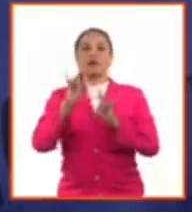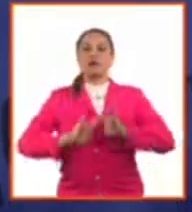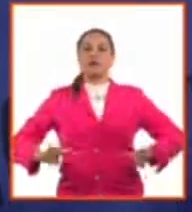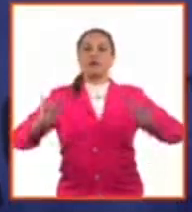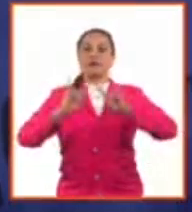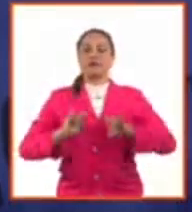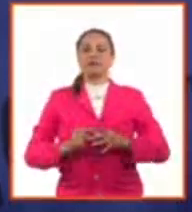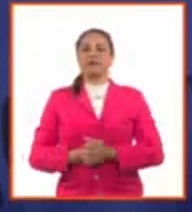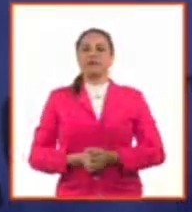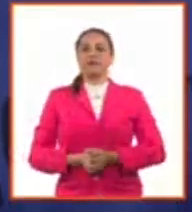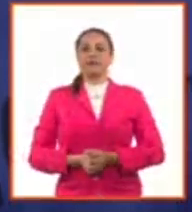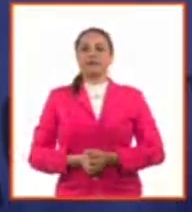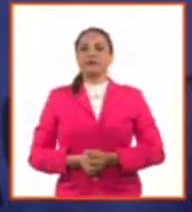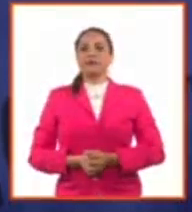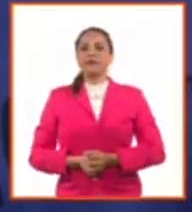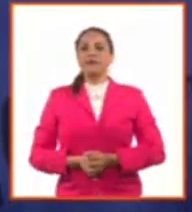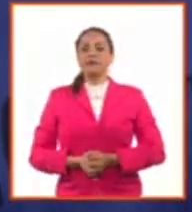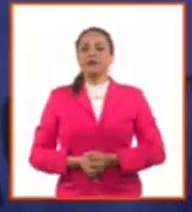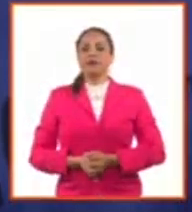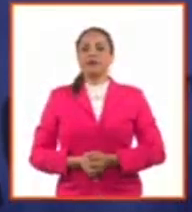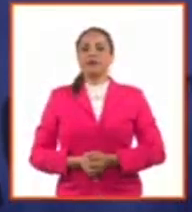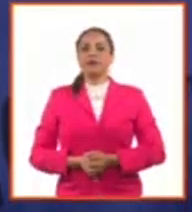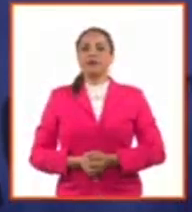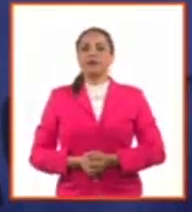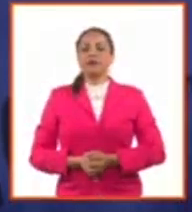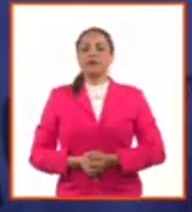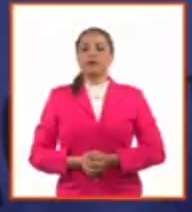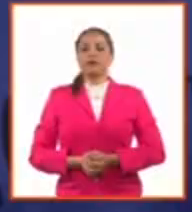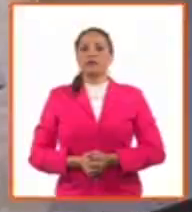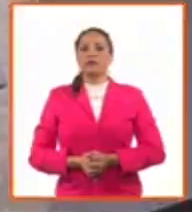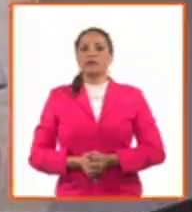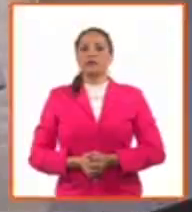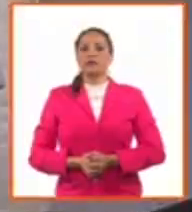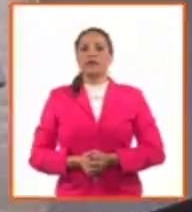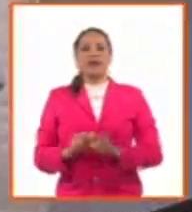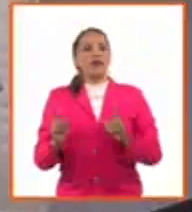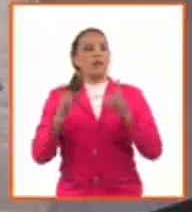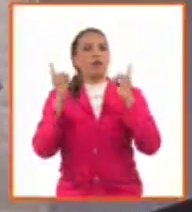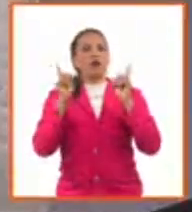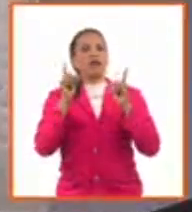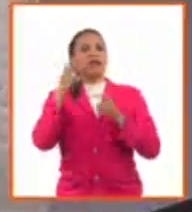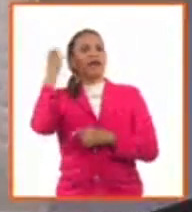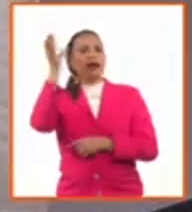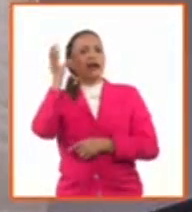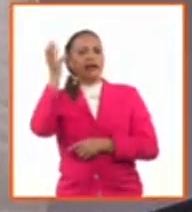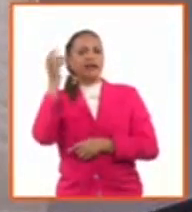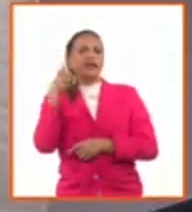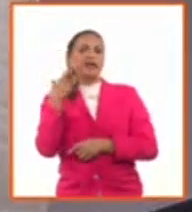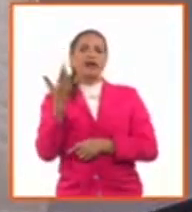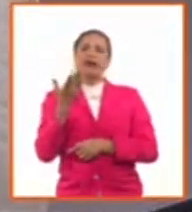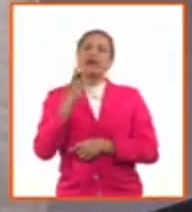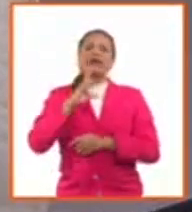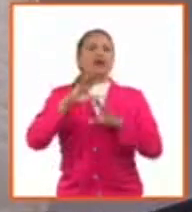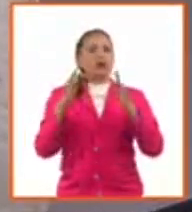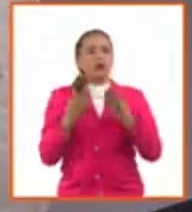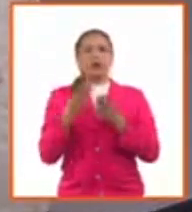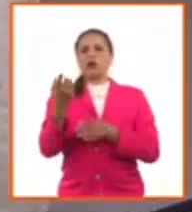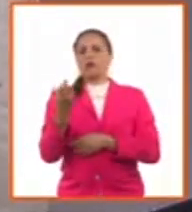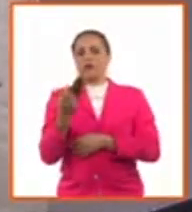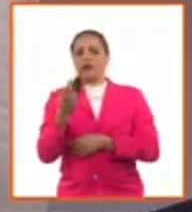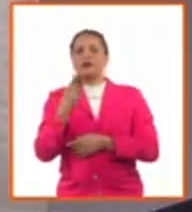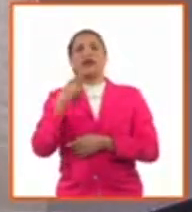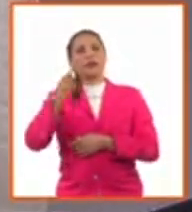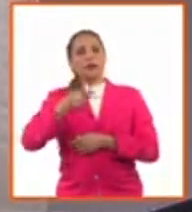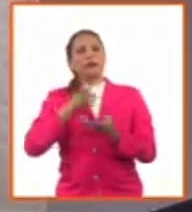Estudiantil Universitaria. No es tampoco la política solo la crítica a lo que todavía son carencias que tendremos